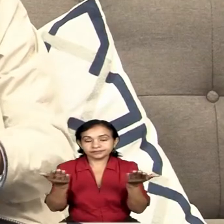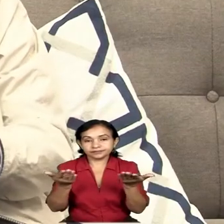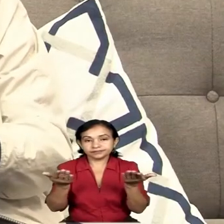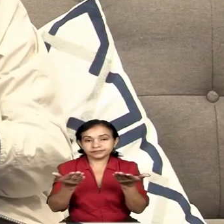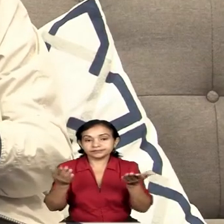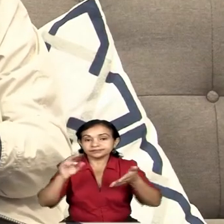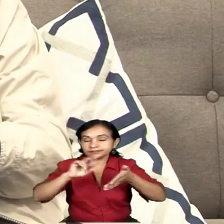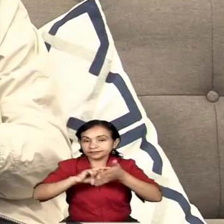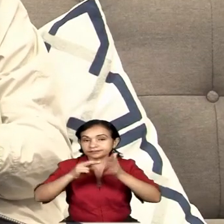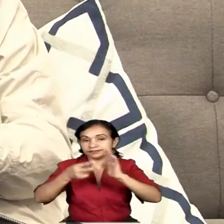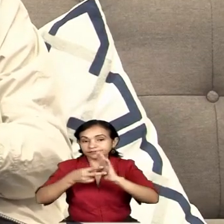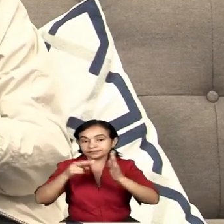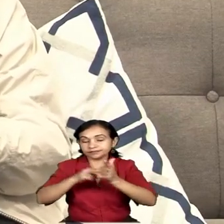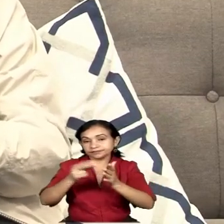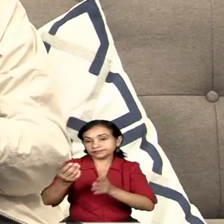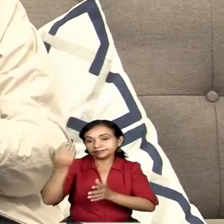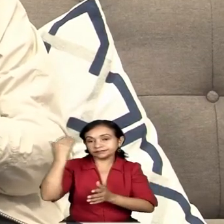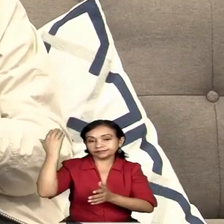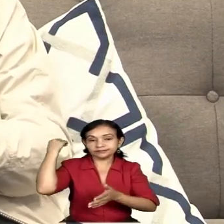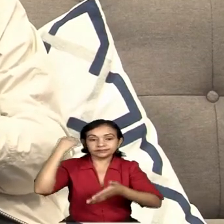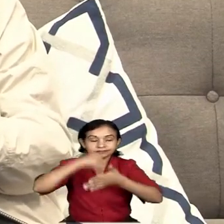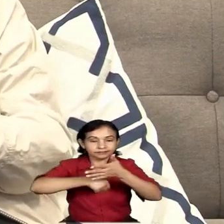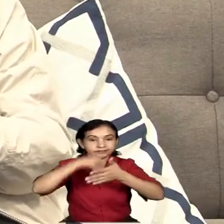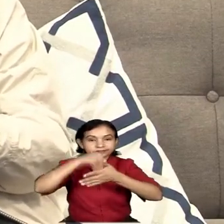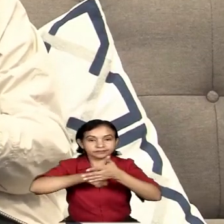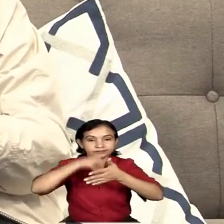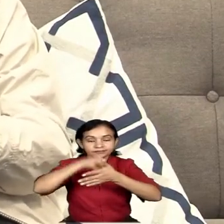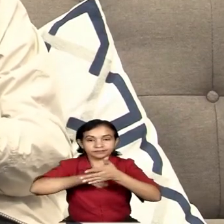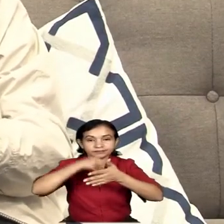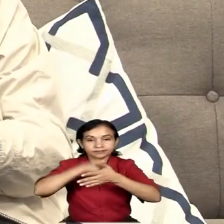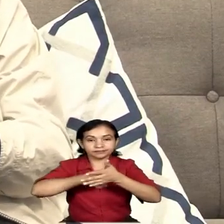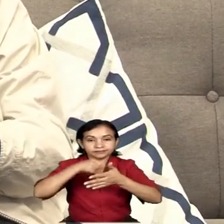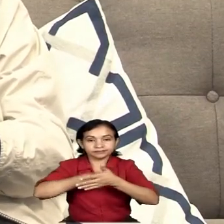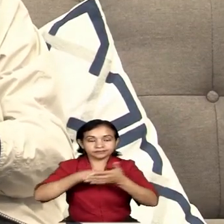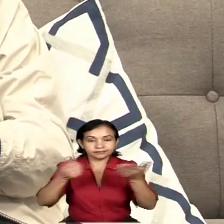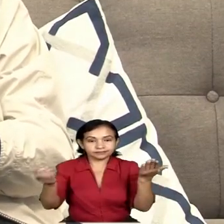Entonces, es esa historia de lucha que,